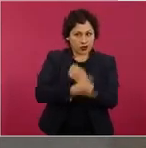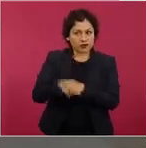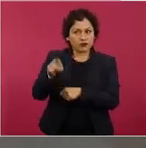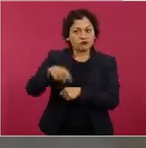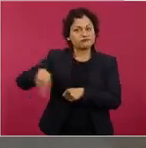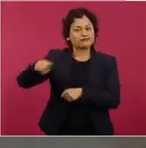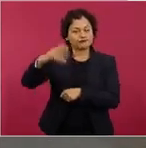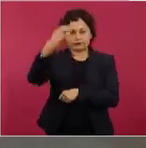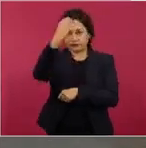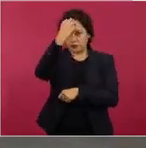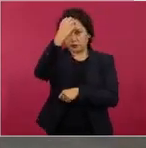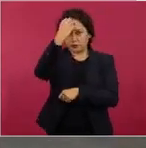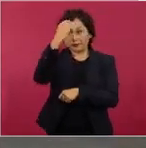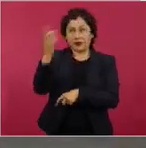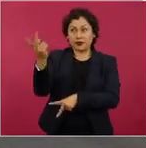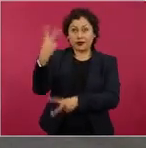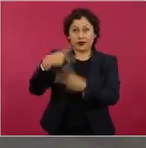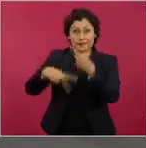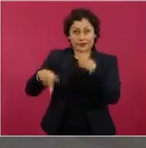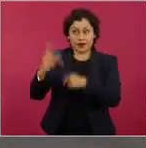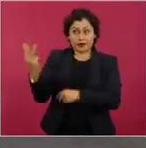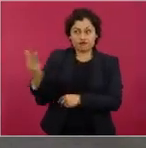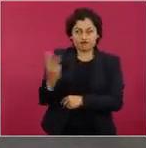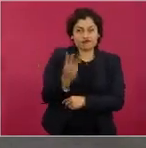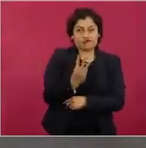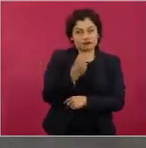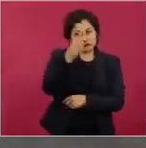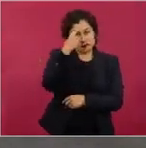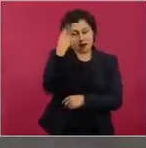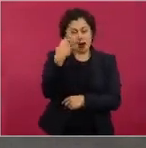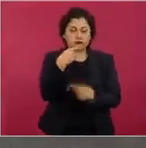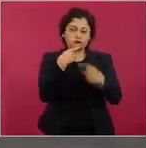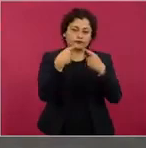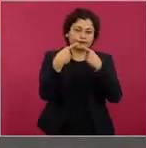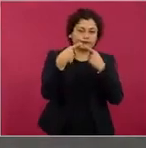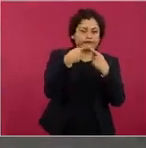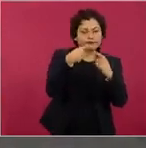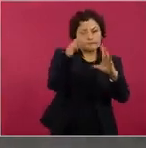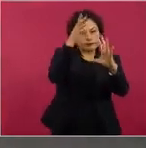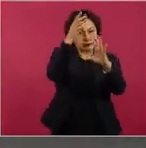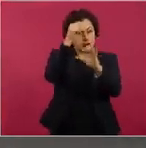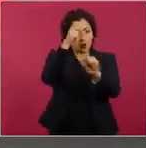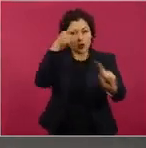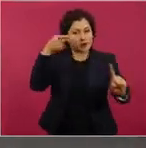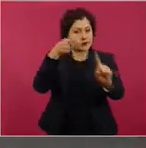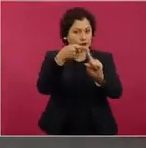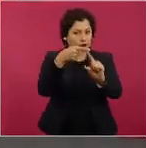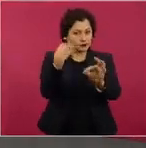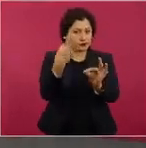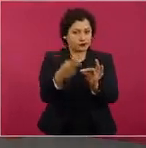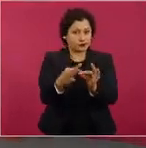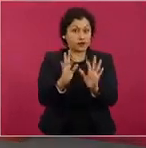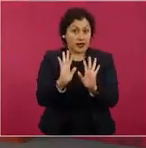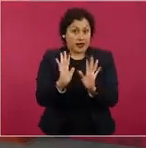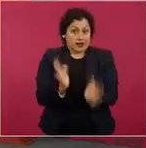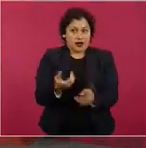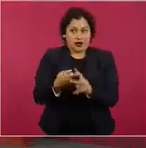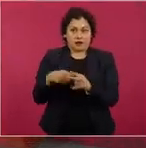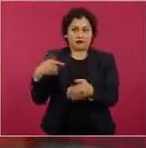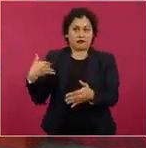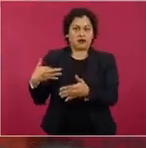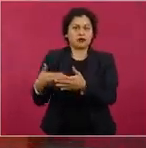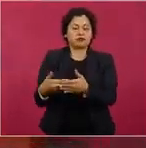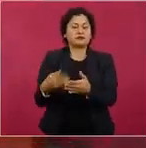para ponernos de acuerdo, ya se está avanzando. Ese terreno que ahora va a ser